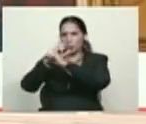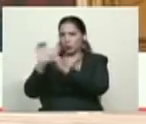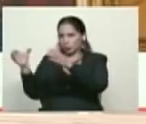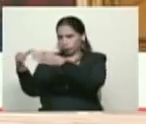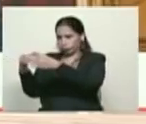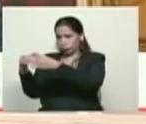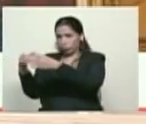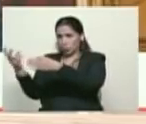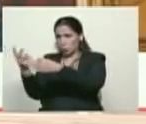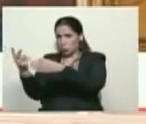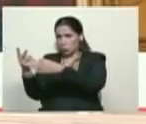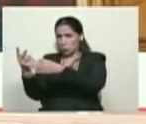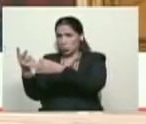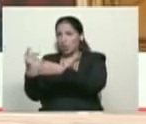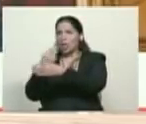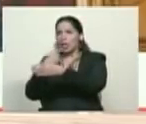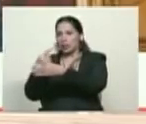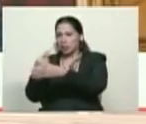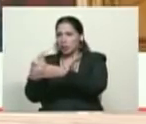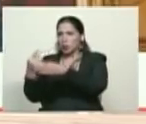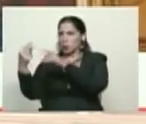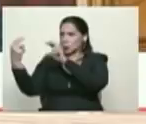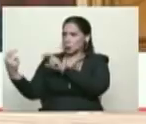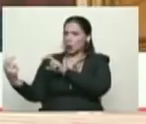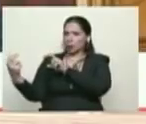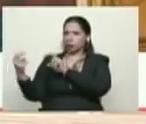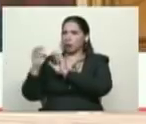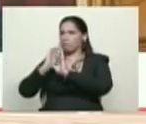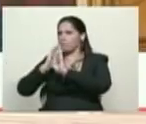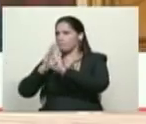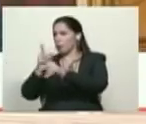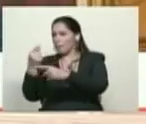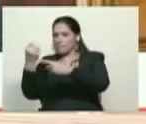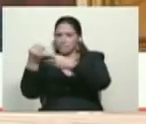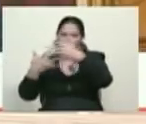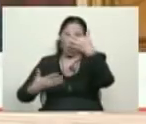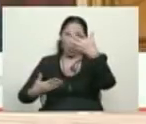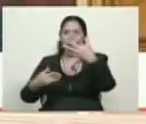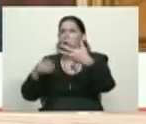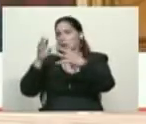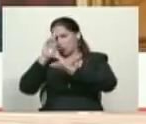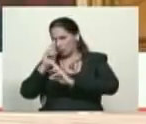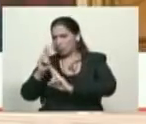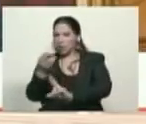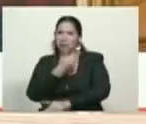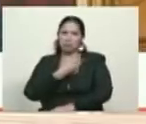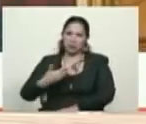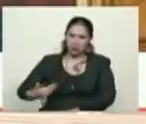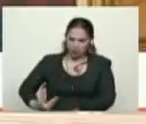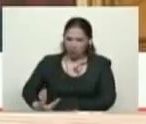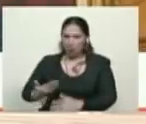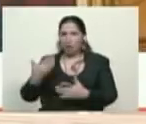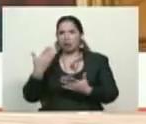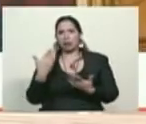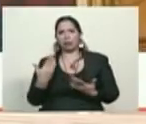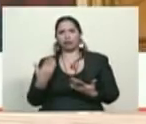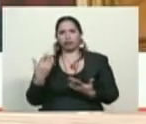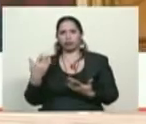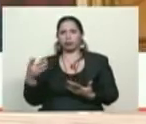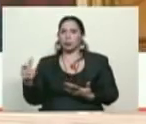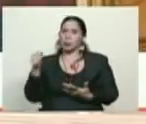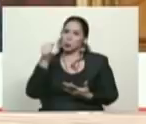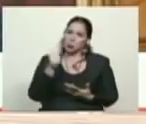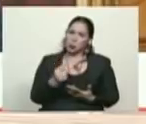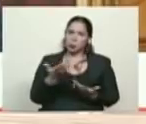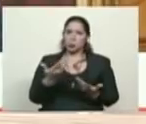Y le transmitió una cantidad de cosas. Que él iba a respetar al presidente, que él iba a venir, porque